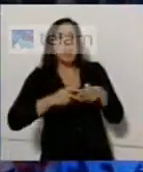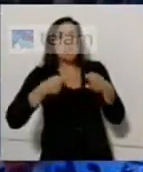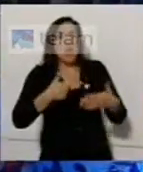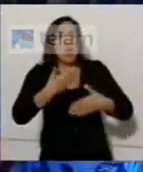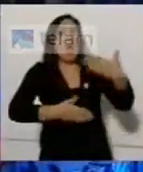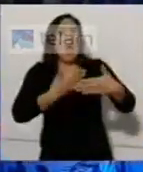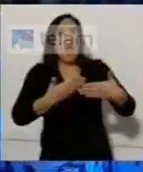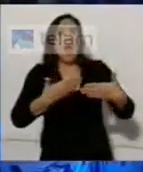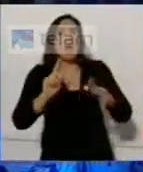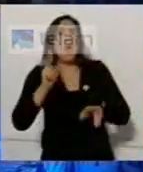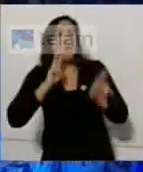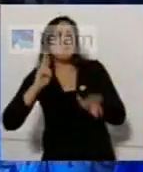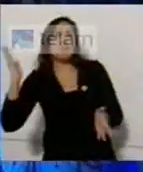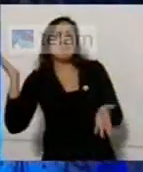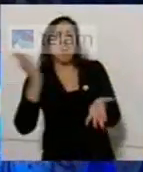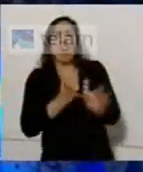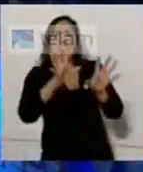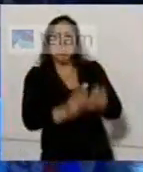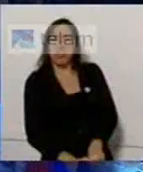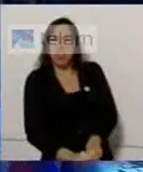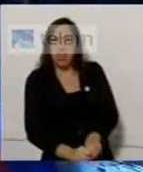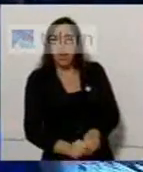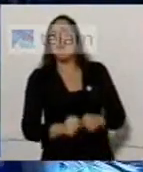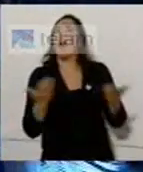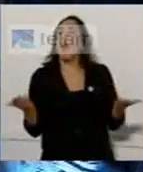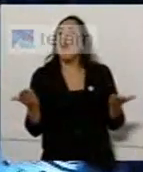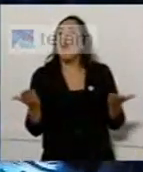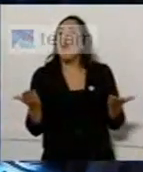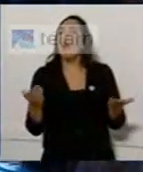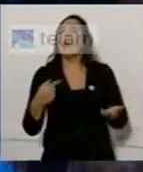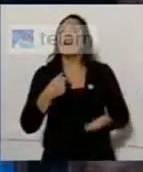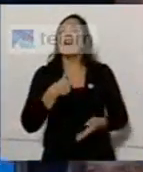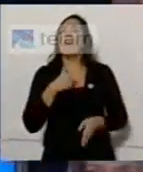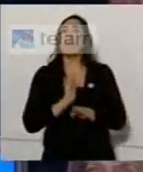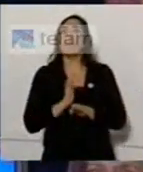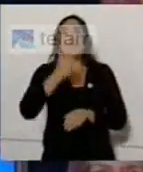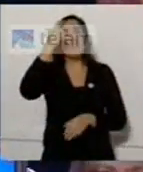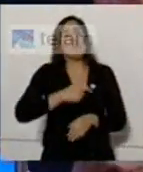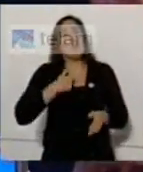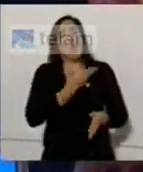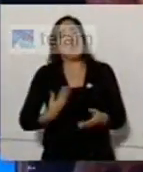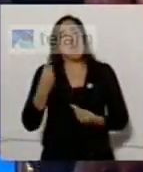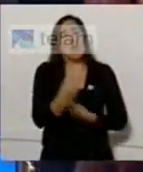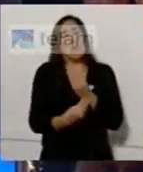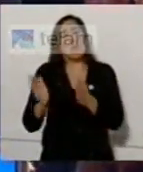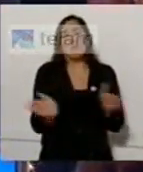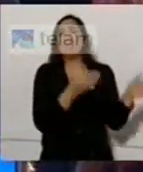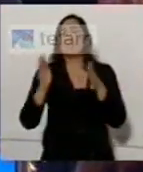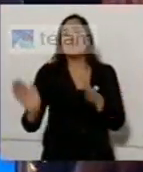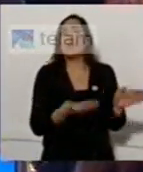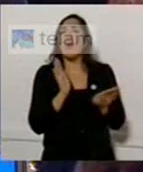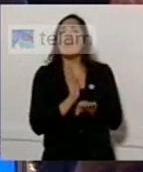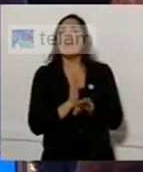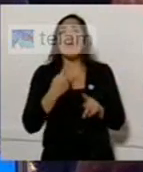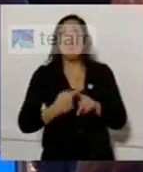Nosotros, el que no está más, no fuimos importantes ni seremos importantes por